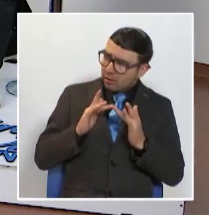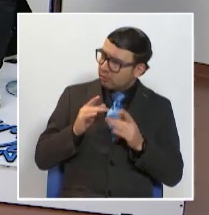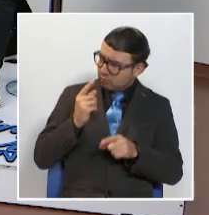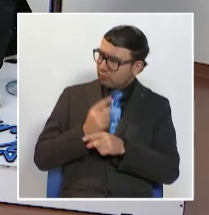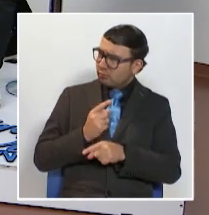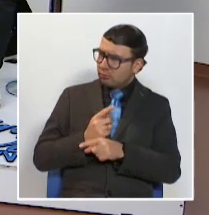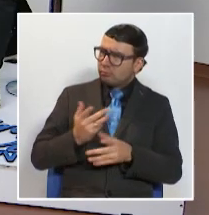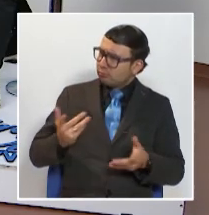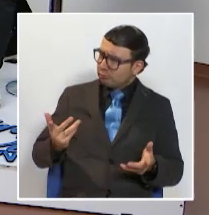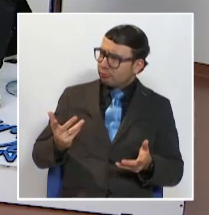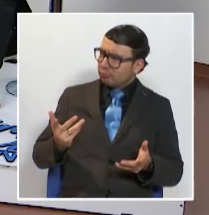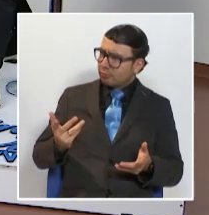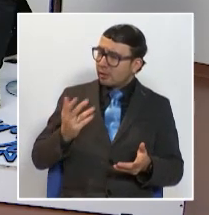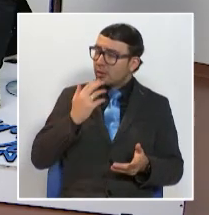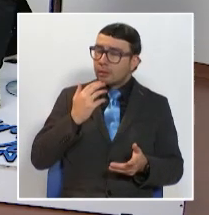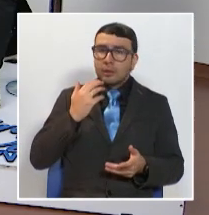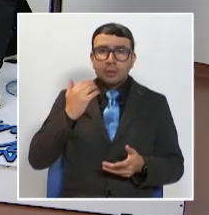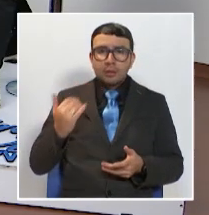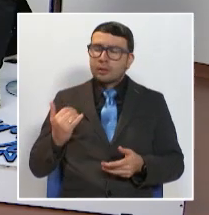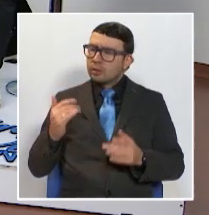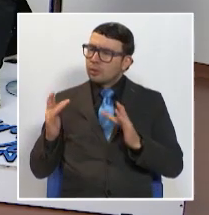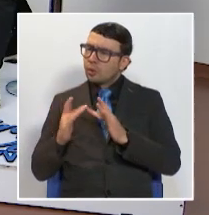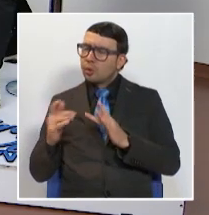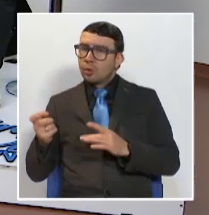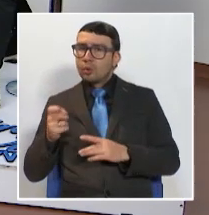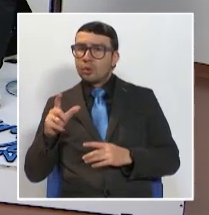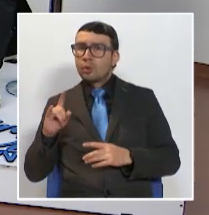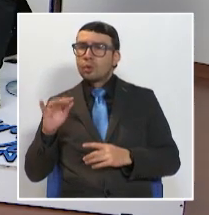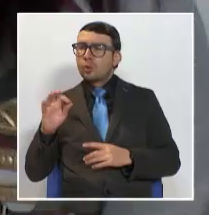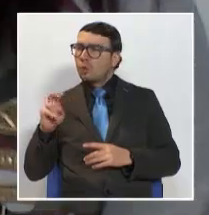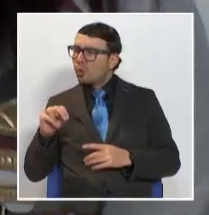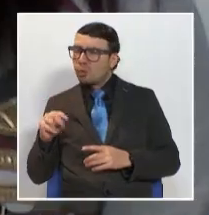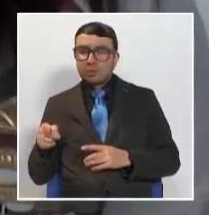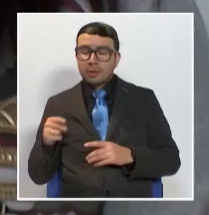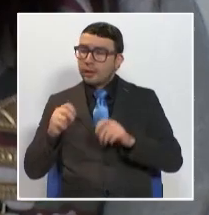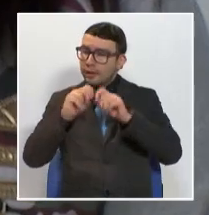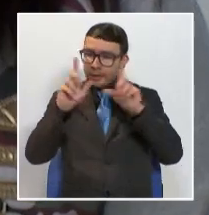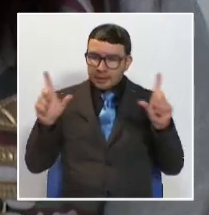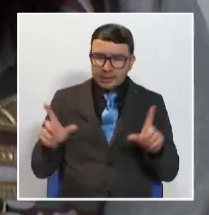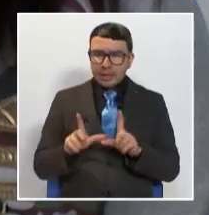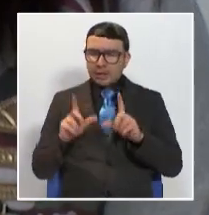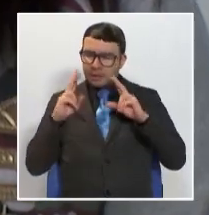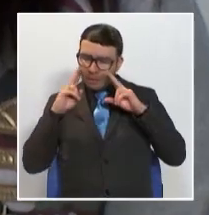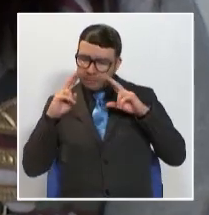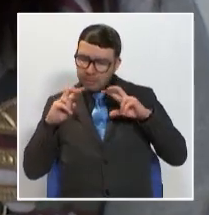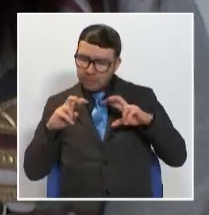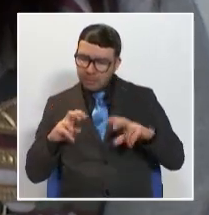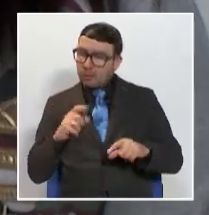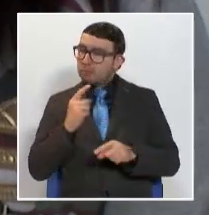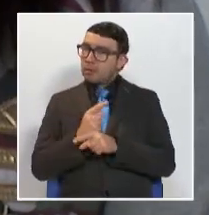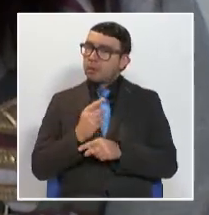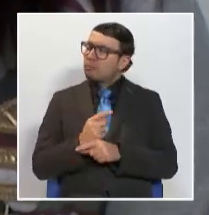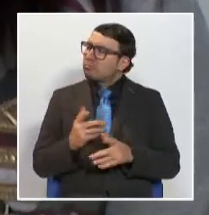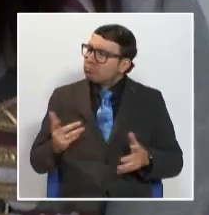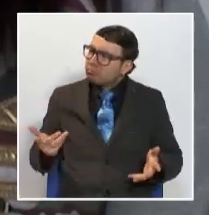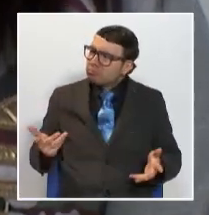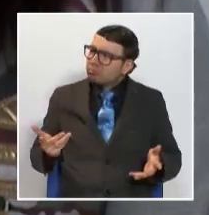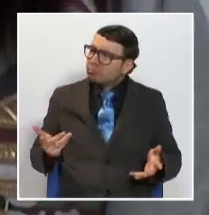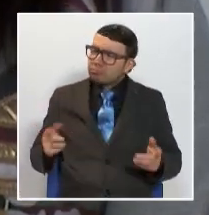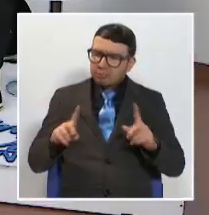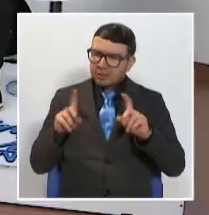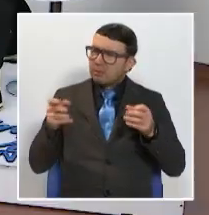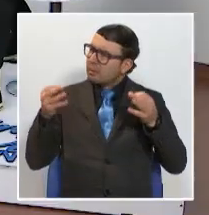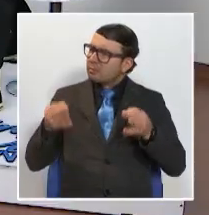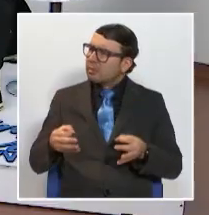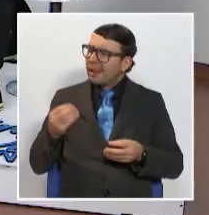enfermedad celíaca o de gluten, si tenemos que hacer algún examen inmunológico, digamos en este caso relacionado.